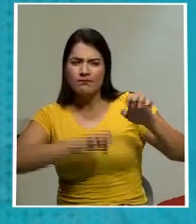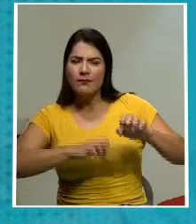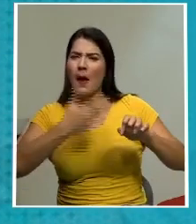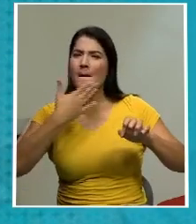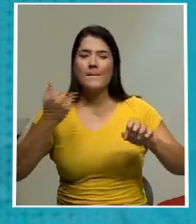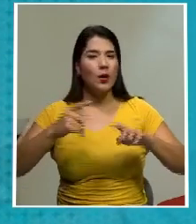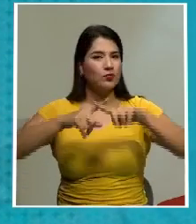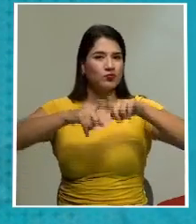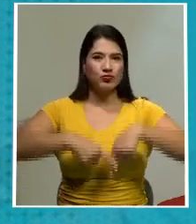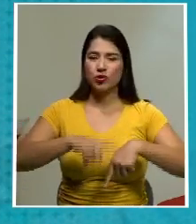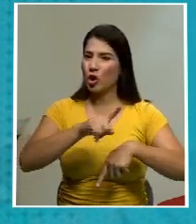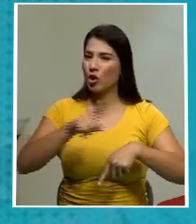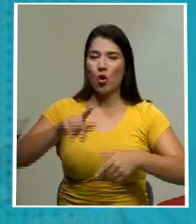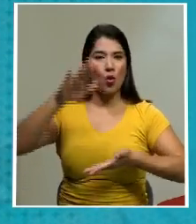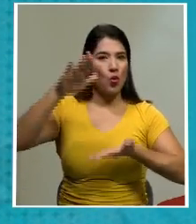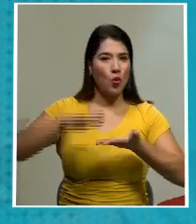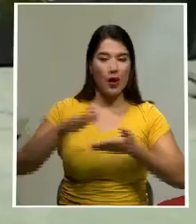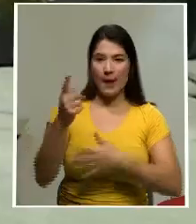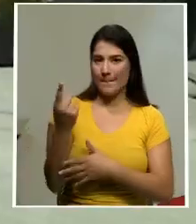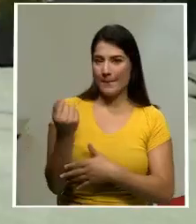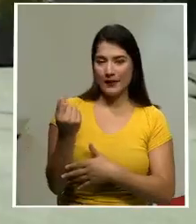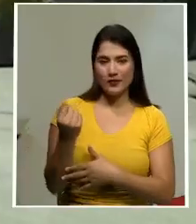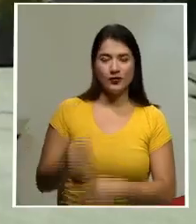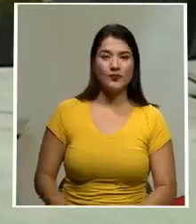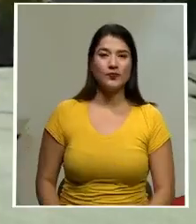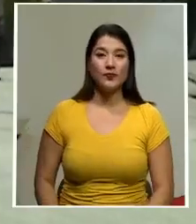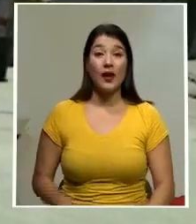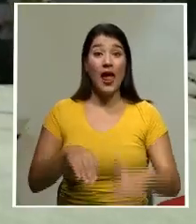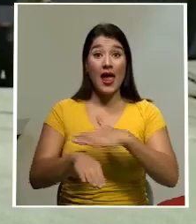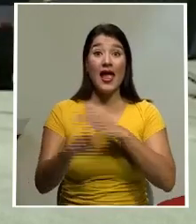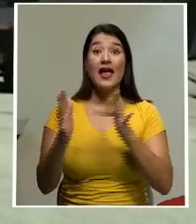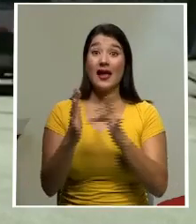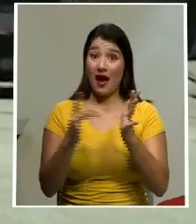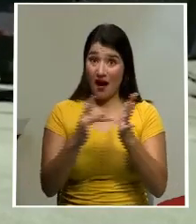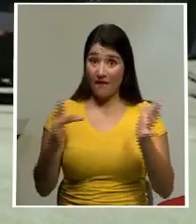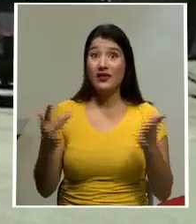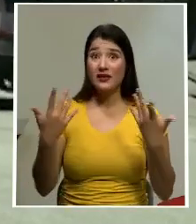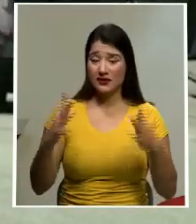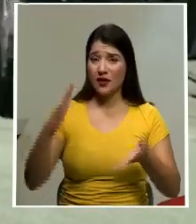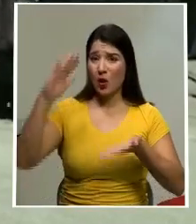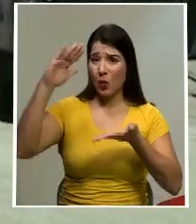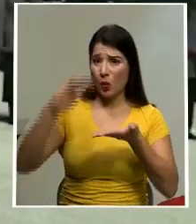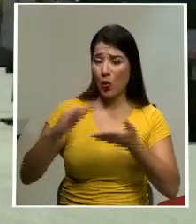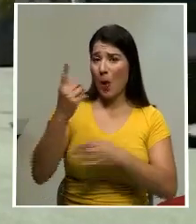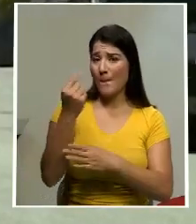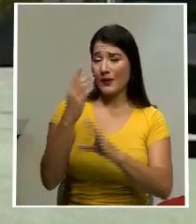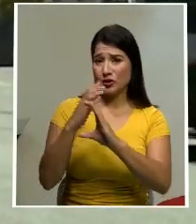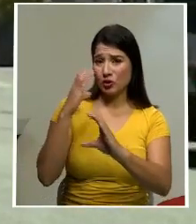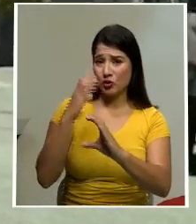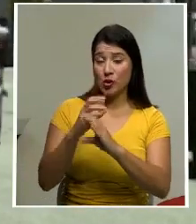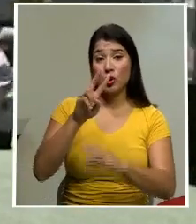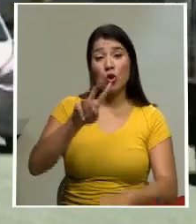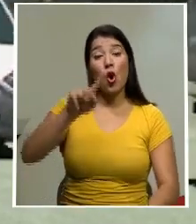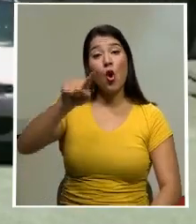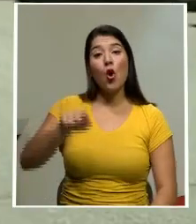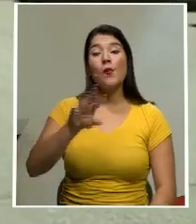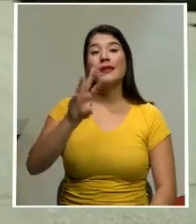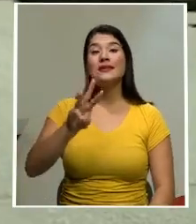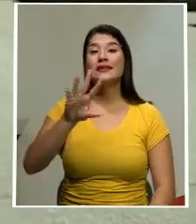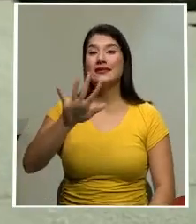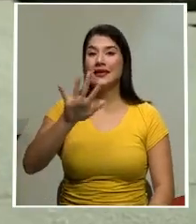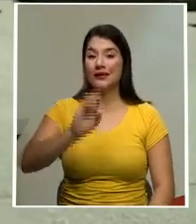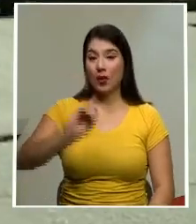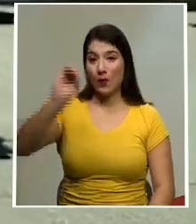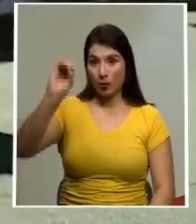de la aplicación de esta rebaja. En abril también hubo una reducción en las tarifas de un